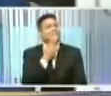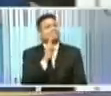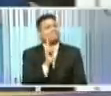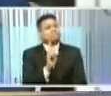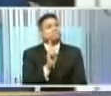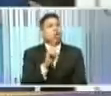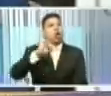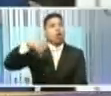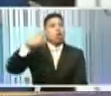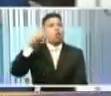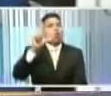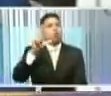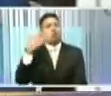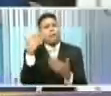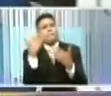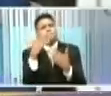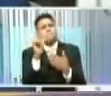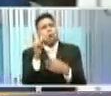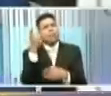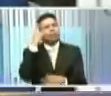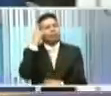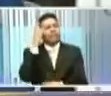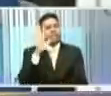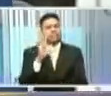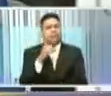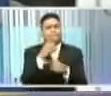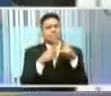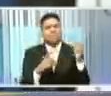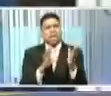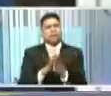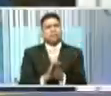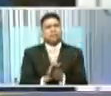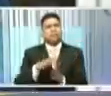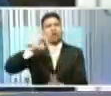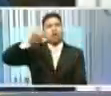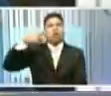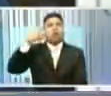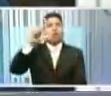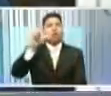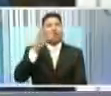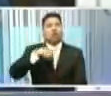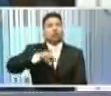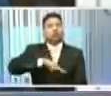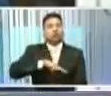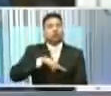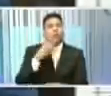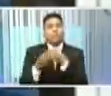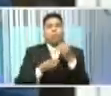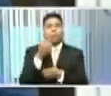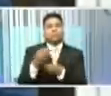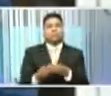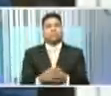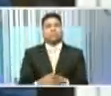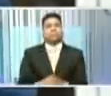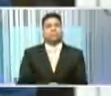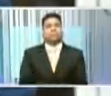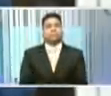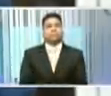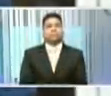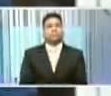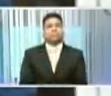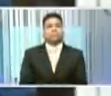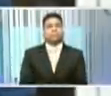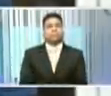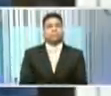Debe ser a mediados de julio. El mes de julio nosotros lo vamos a dedicar a